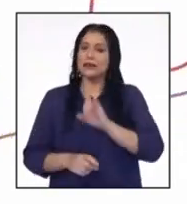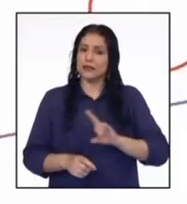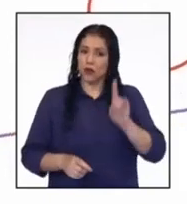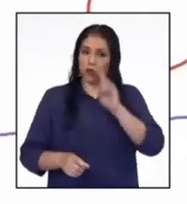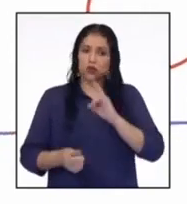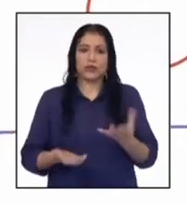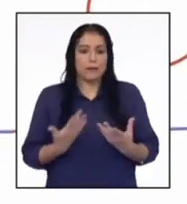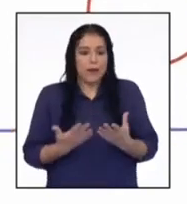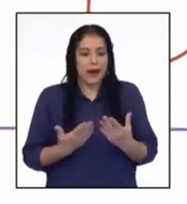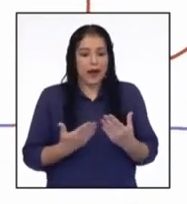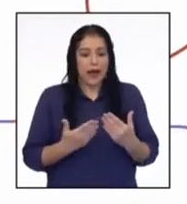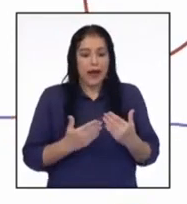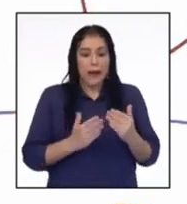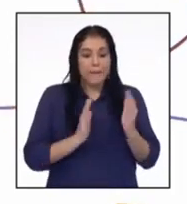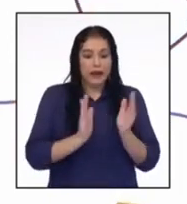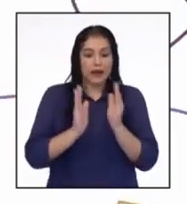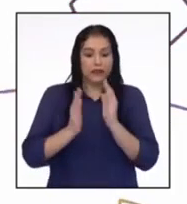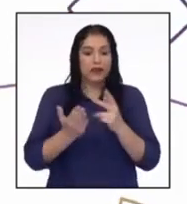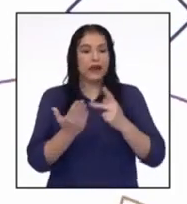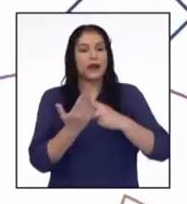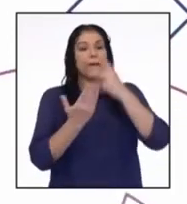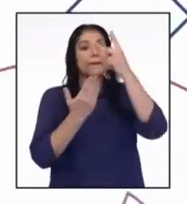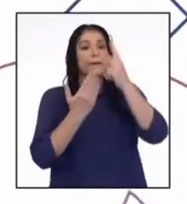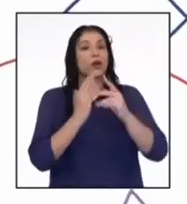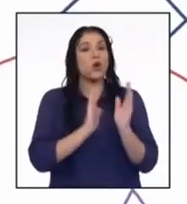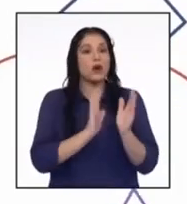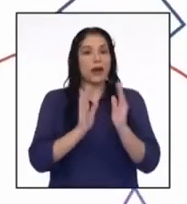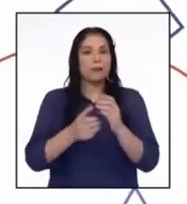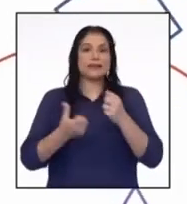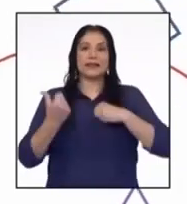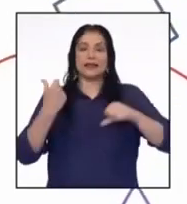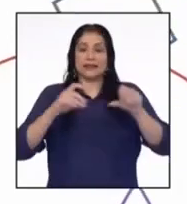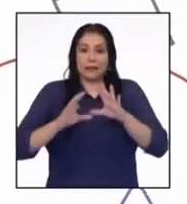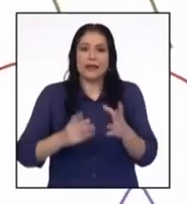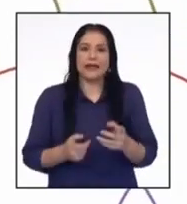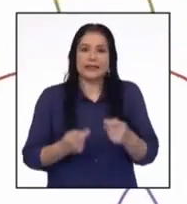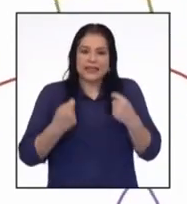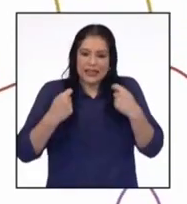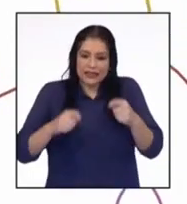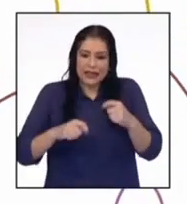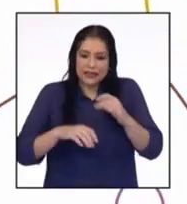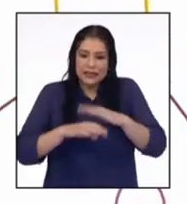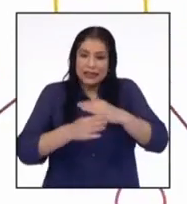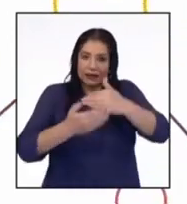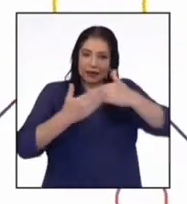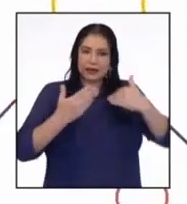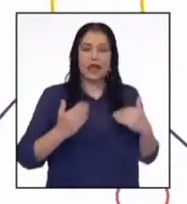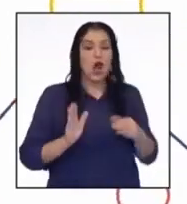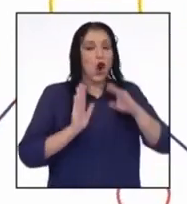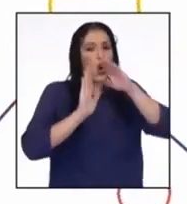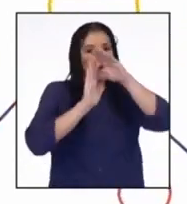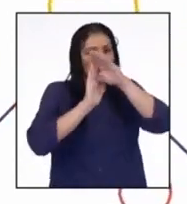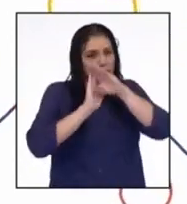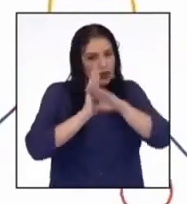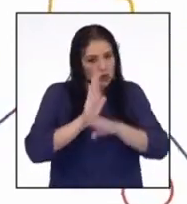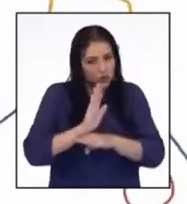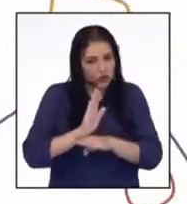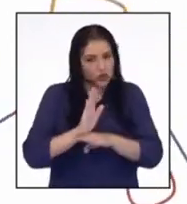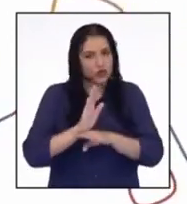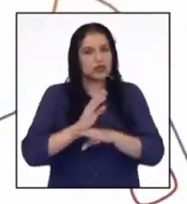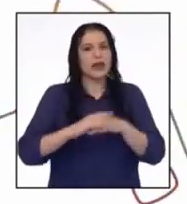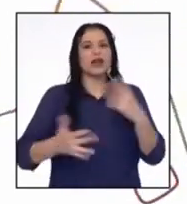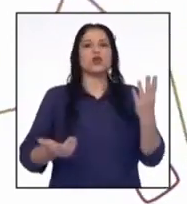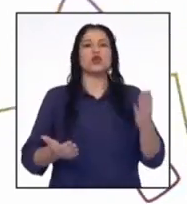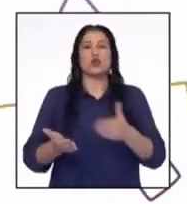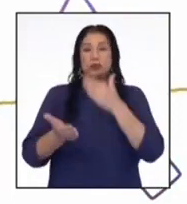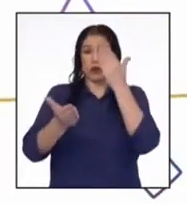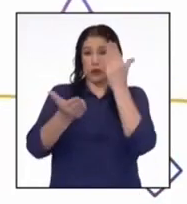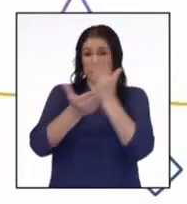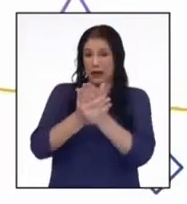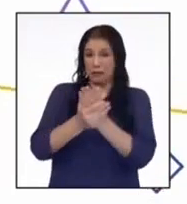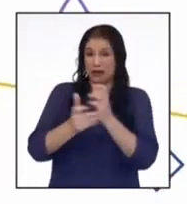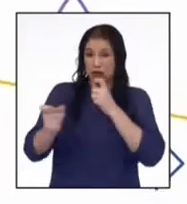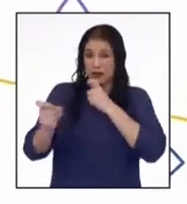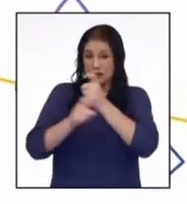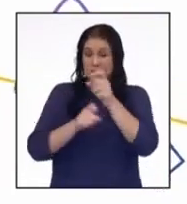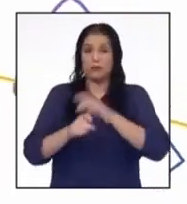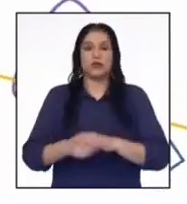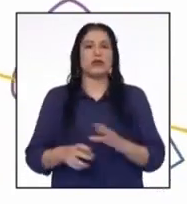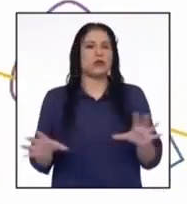usan para planificar programas y actividades que evitan o reducen los efectos de los